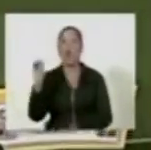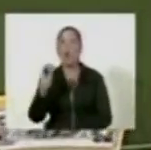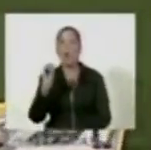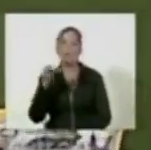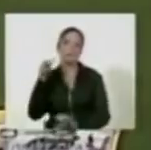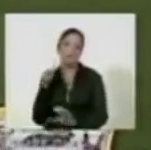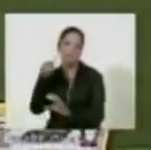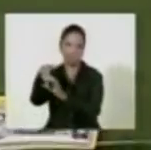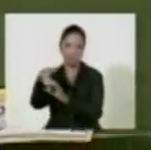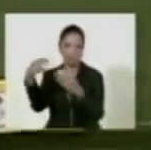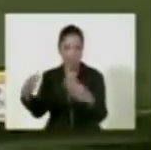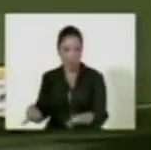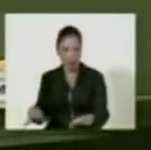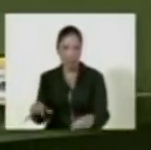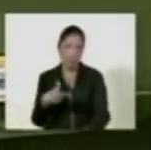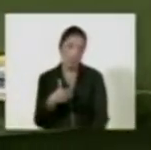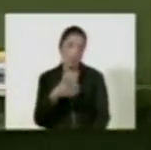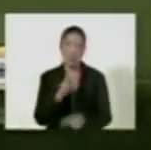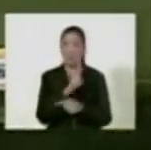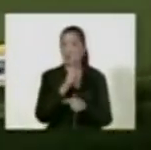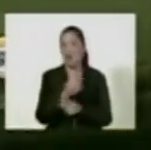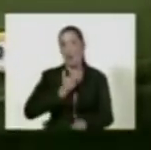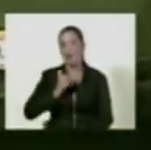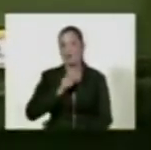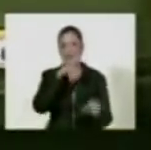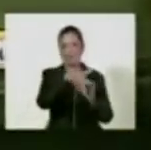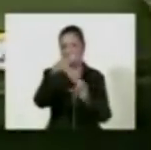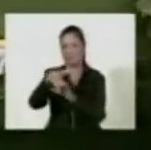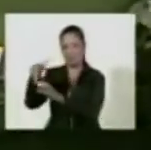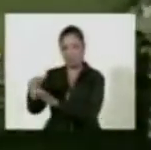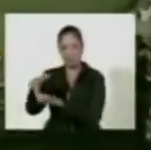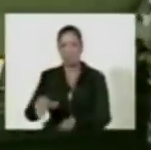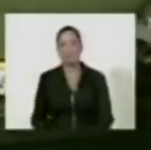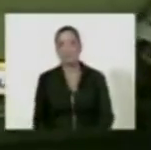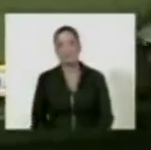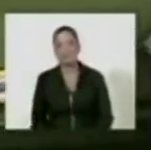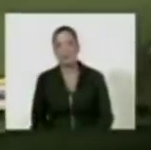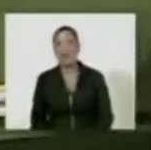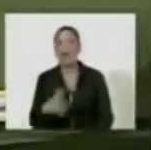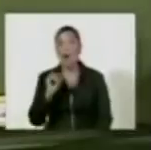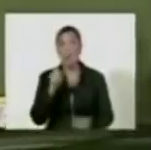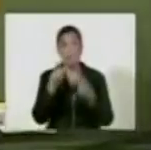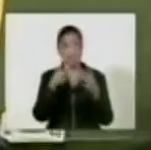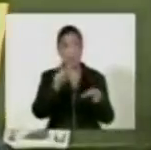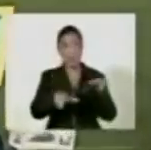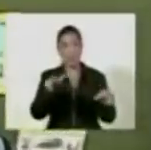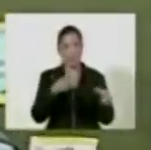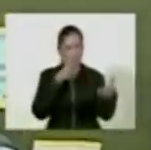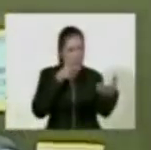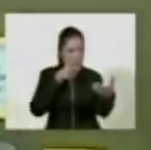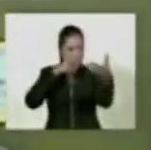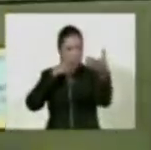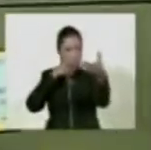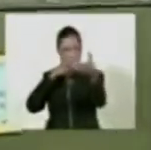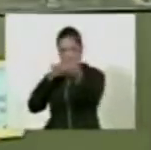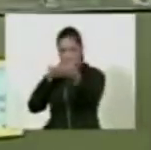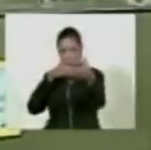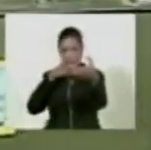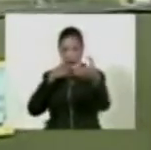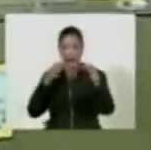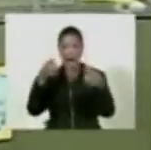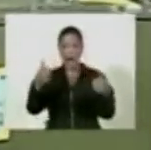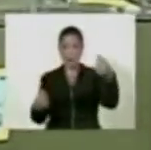bueno. También es un posee una tripulación que es el apuntador tirador, el conductor